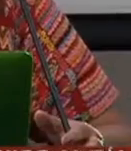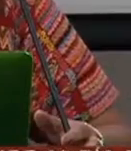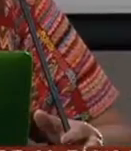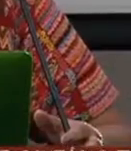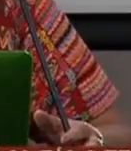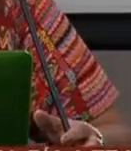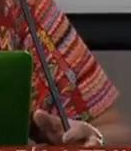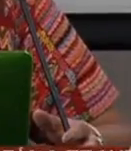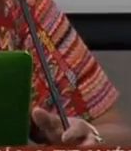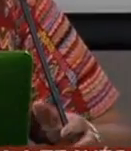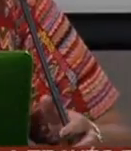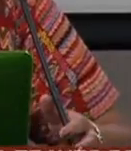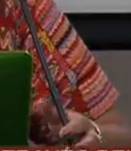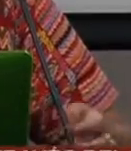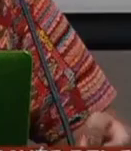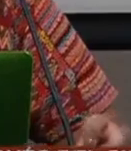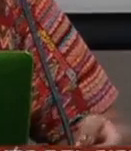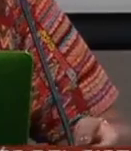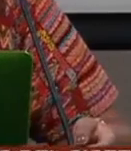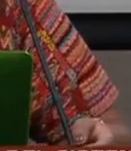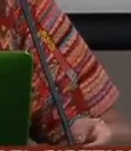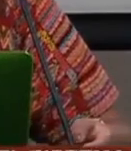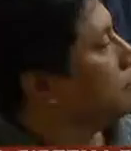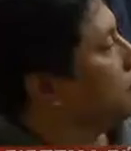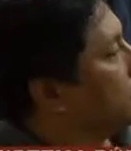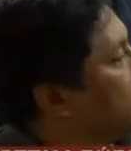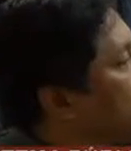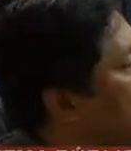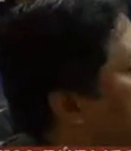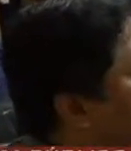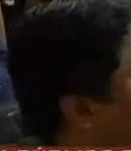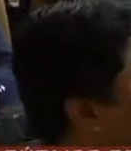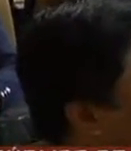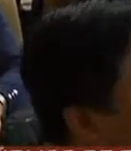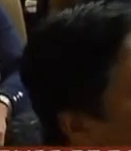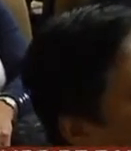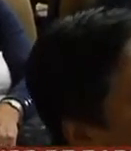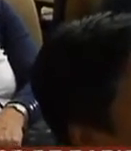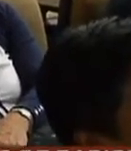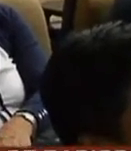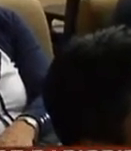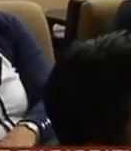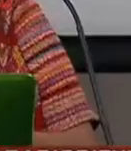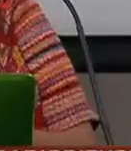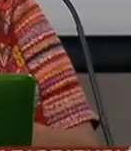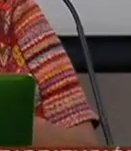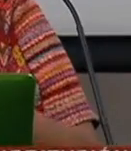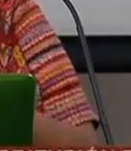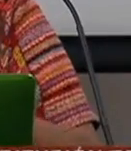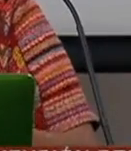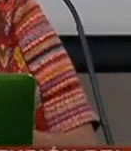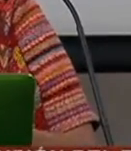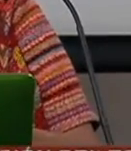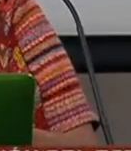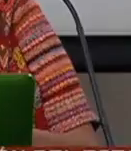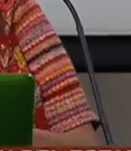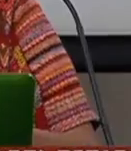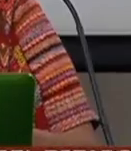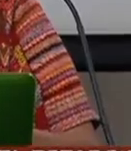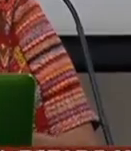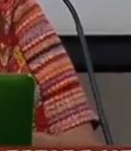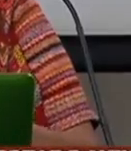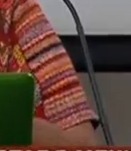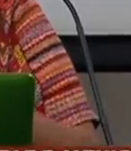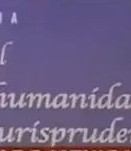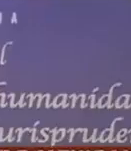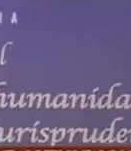los juicios por delitos de lesa humanidad en Guatemala, así como de sus aportes a la jurisprudencia y a la justicia universal. Dijo que